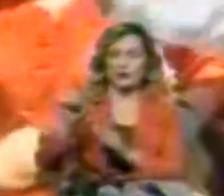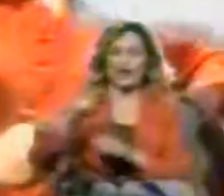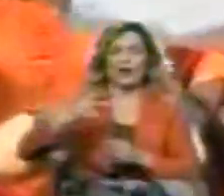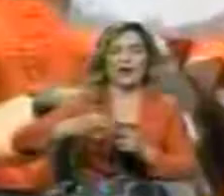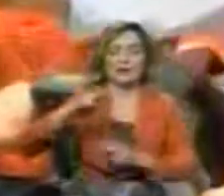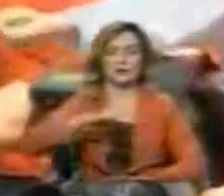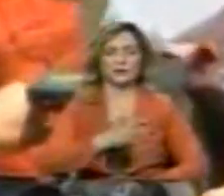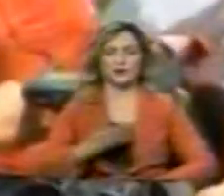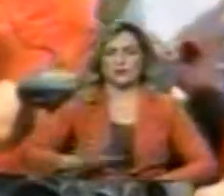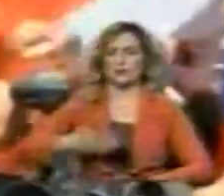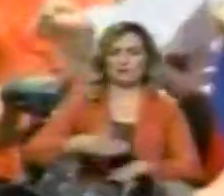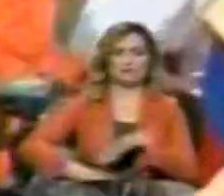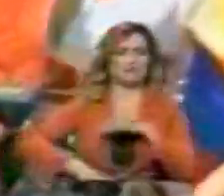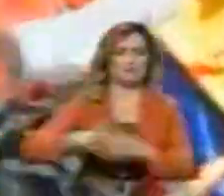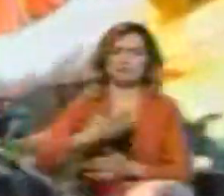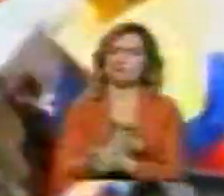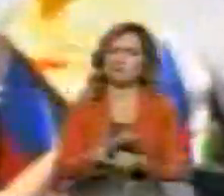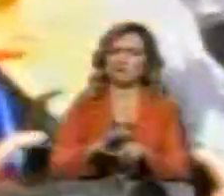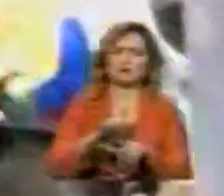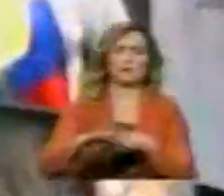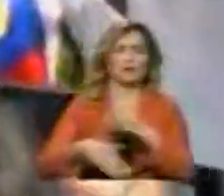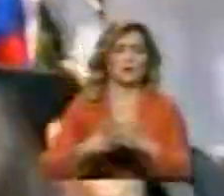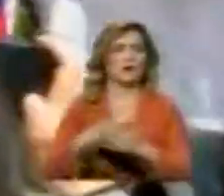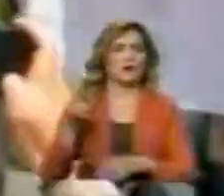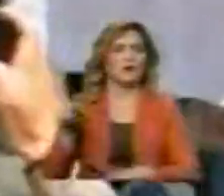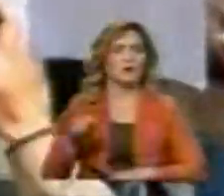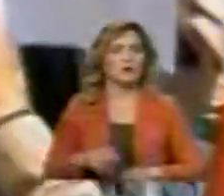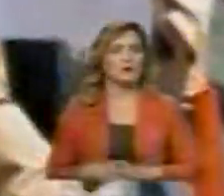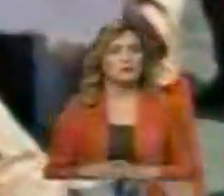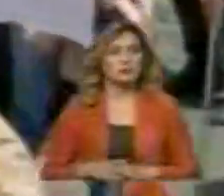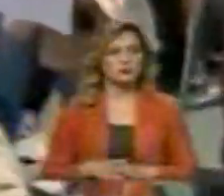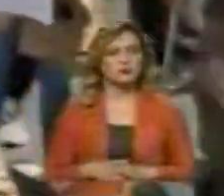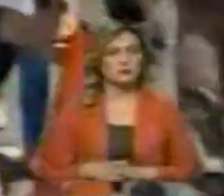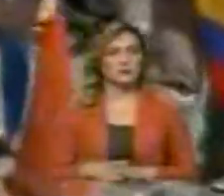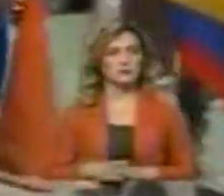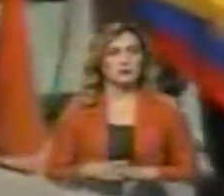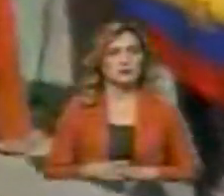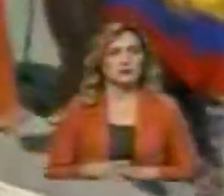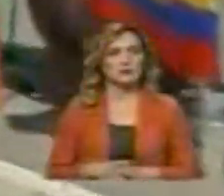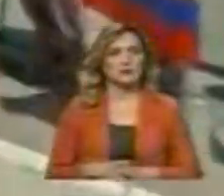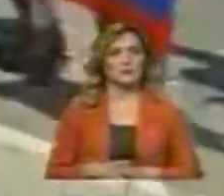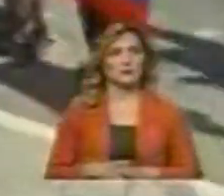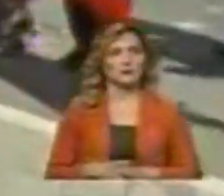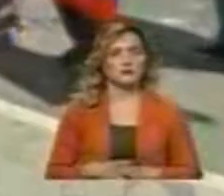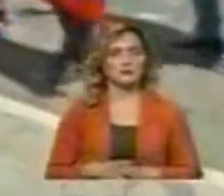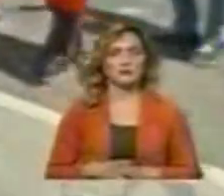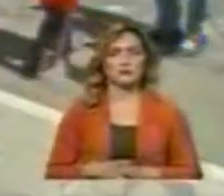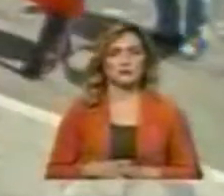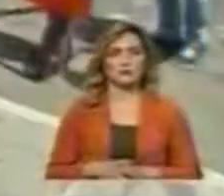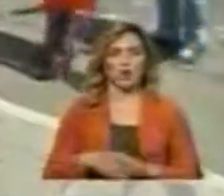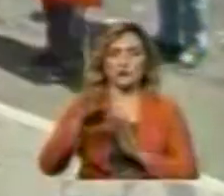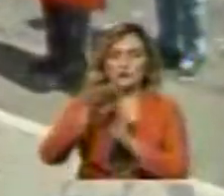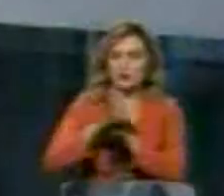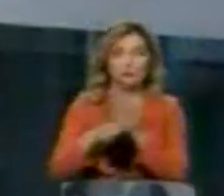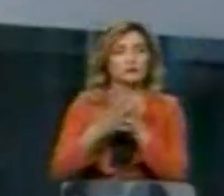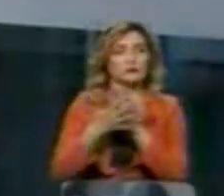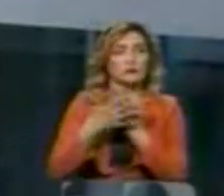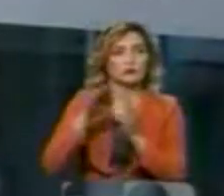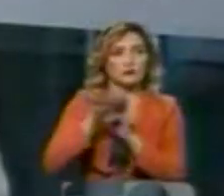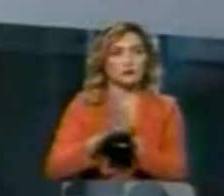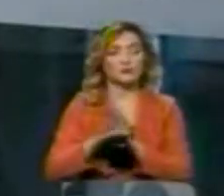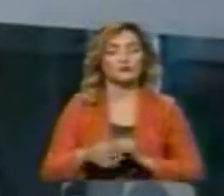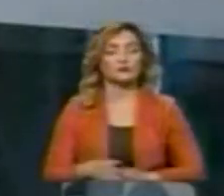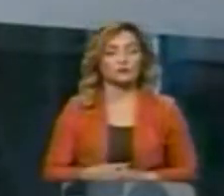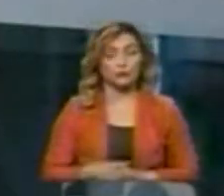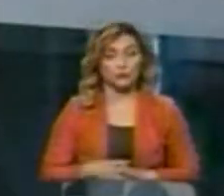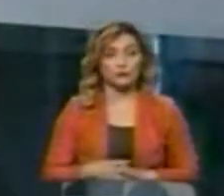ex vicepresidente o en todo caso que por el principio de favorabilidad se reduzca la misma. Además, rechazó que